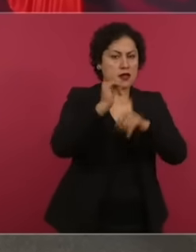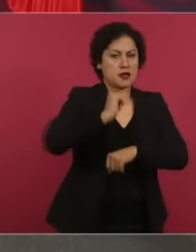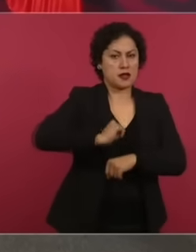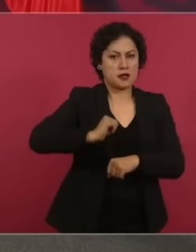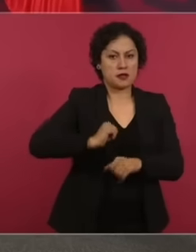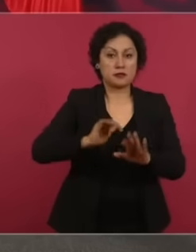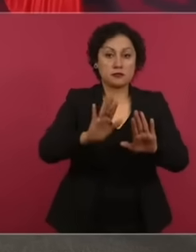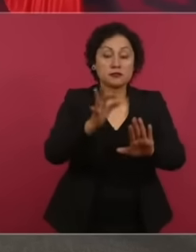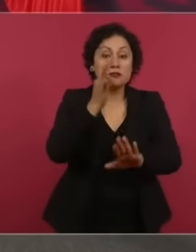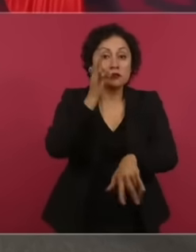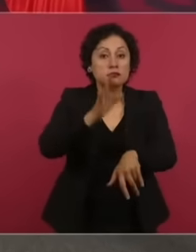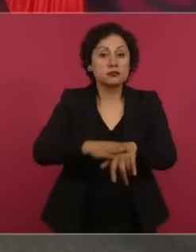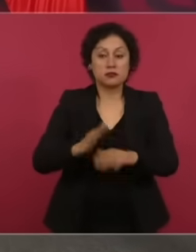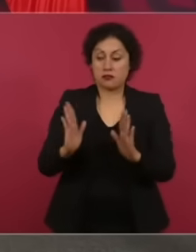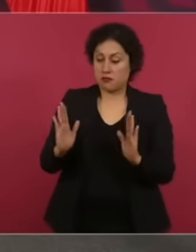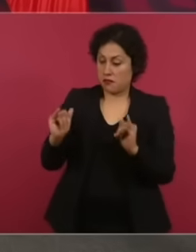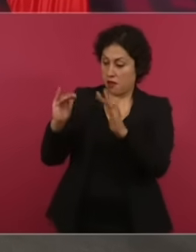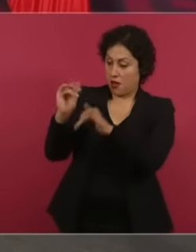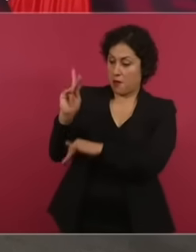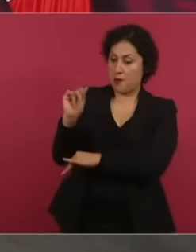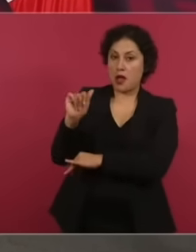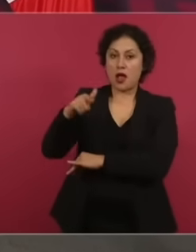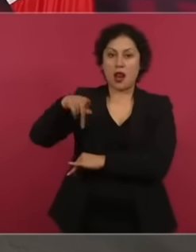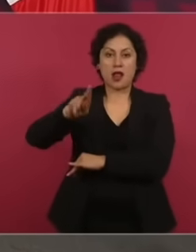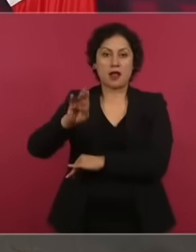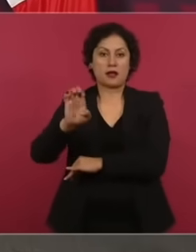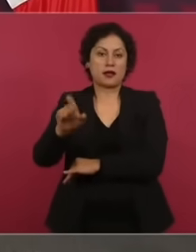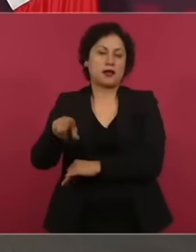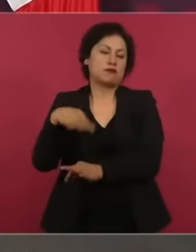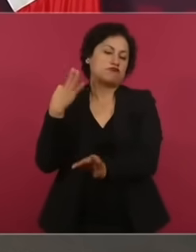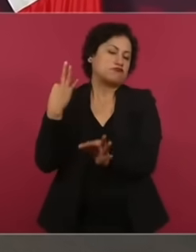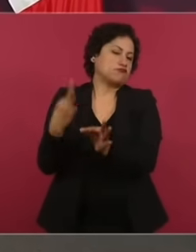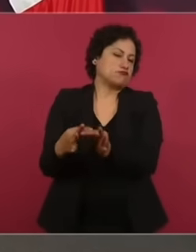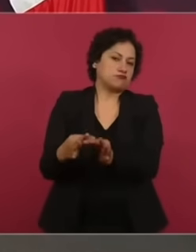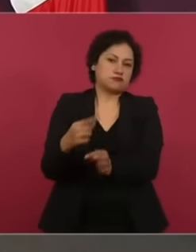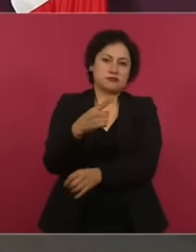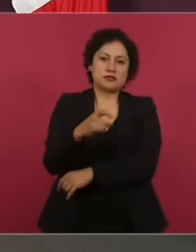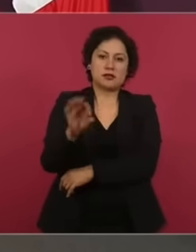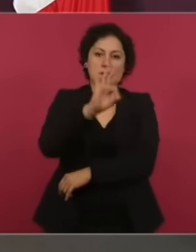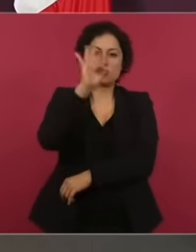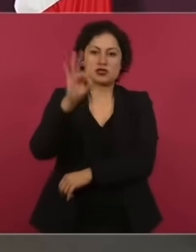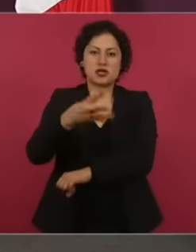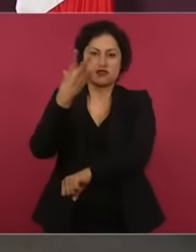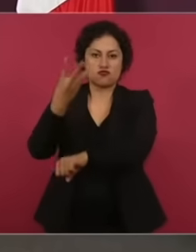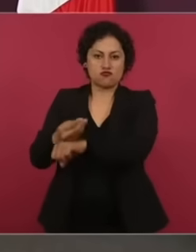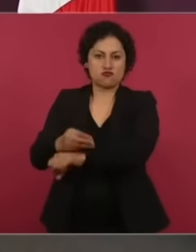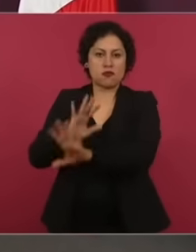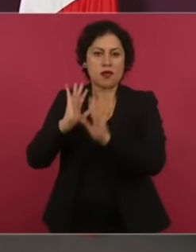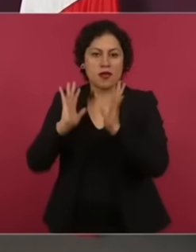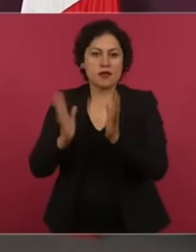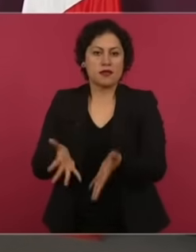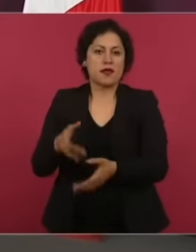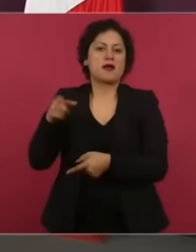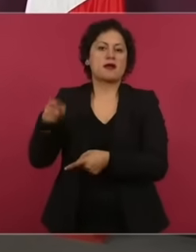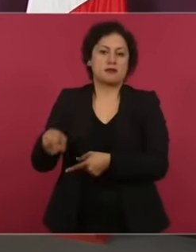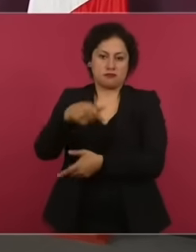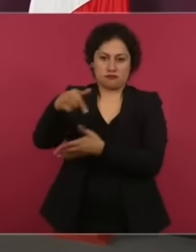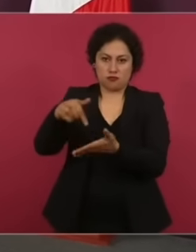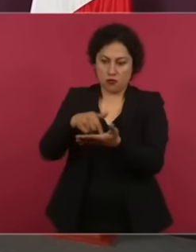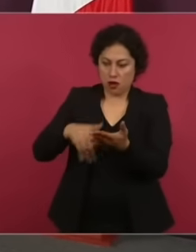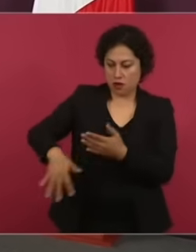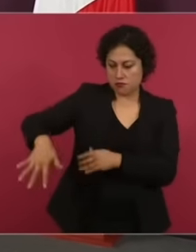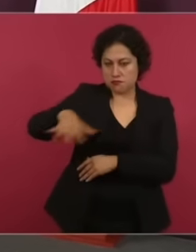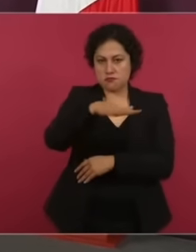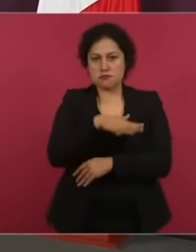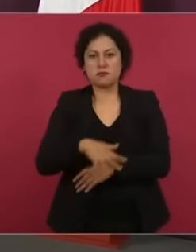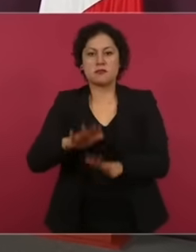al 100% en conservación, en rehabilitación, la zona arqueológica, y ya también